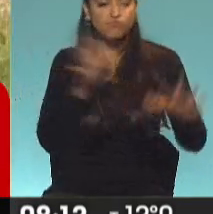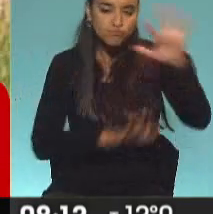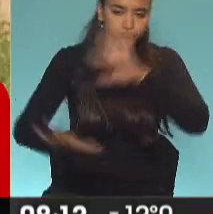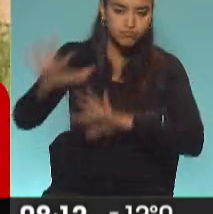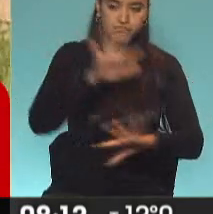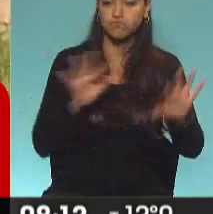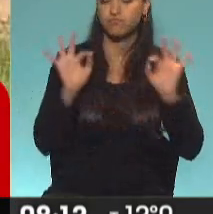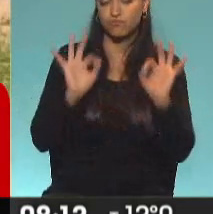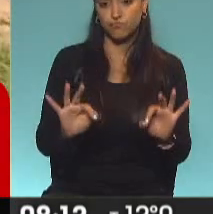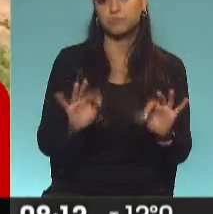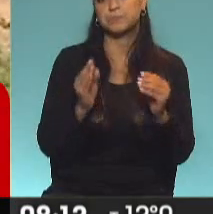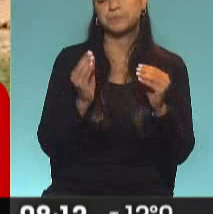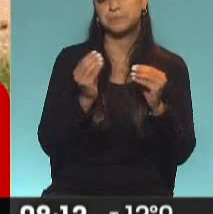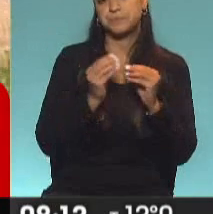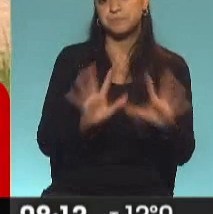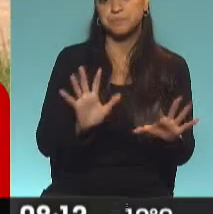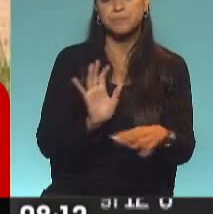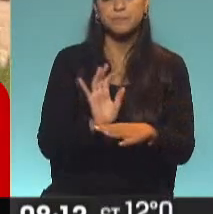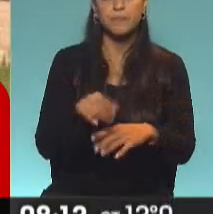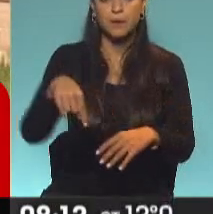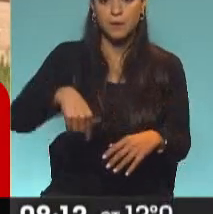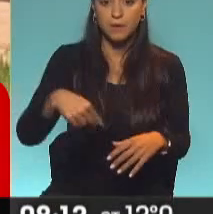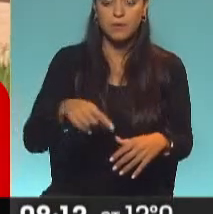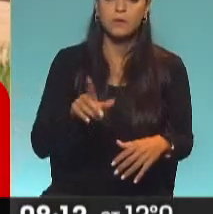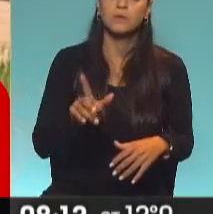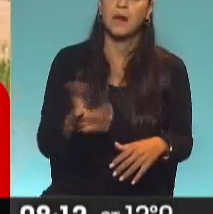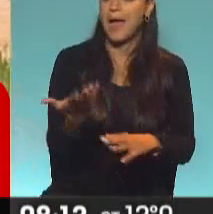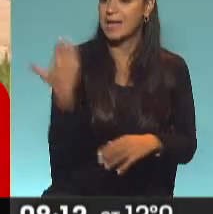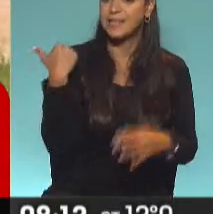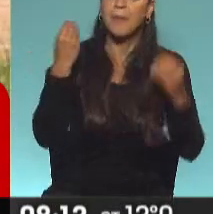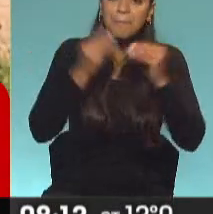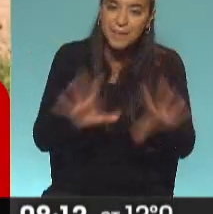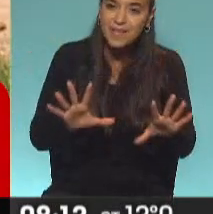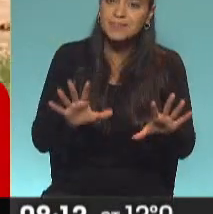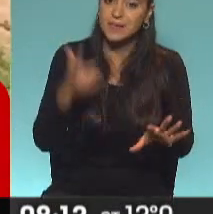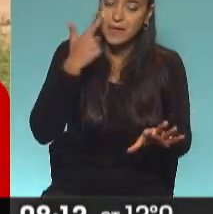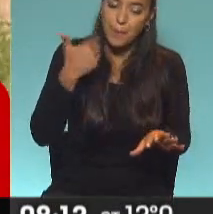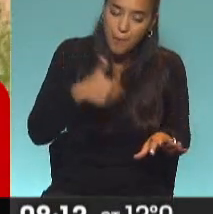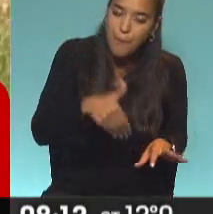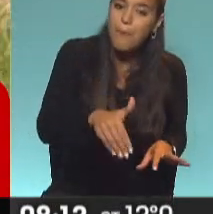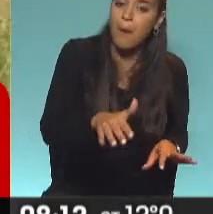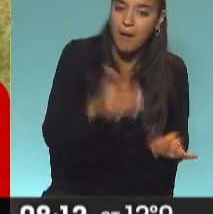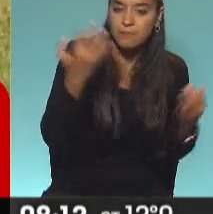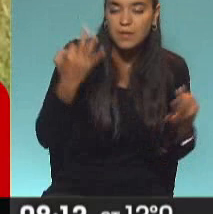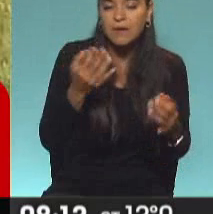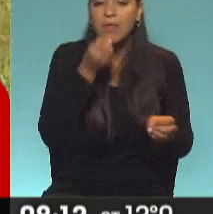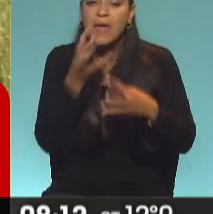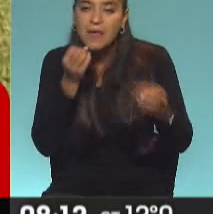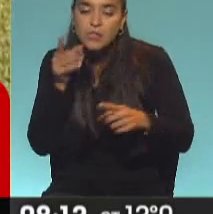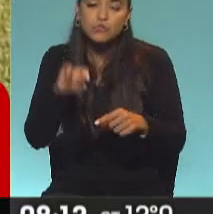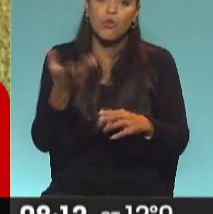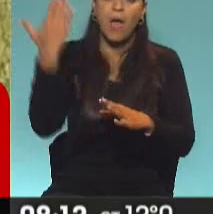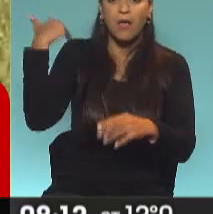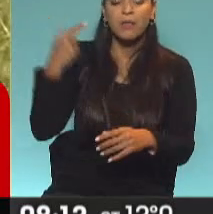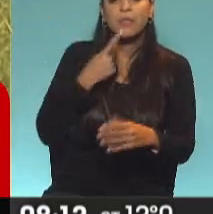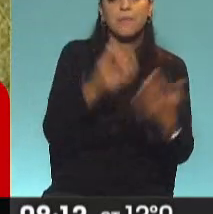logística que se empezó a montar a partir del día de ayer y que ya se preveía, dadas las declaraciones que habíamos tenido